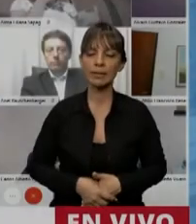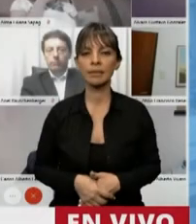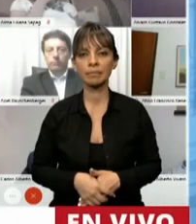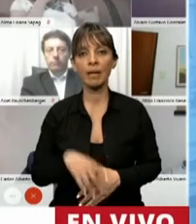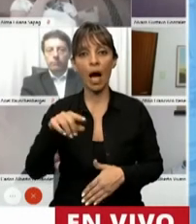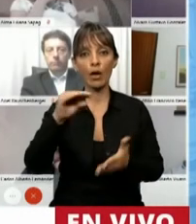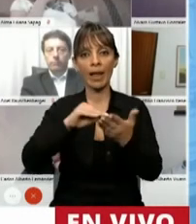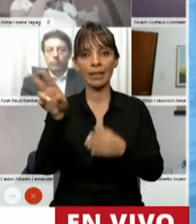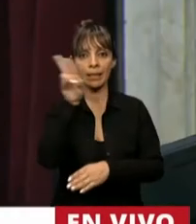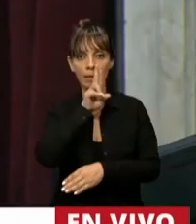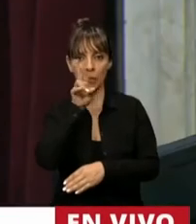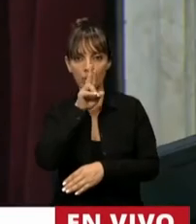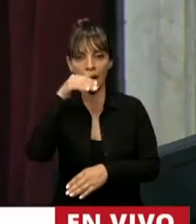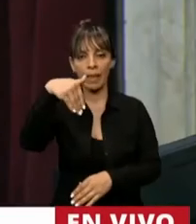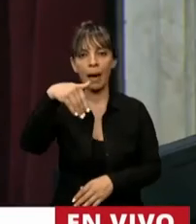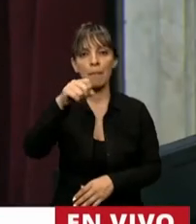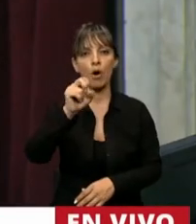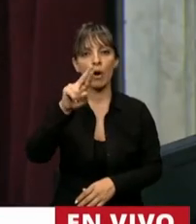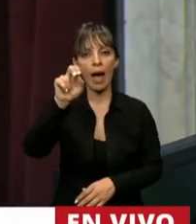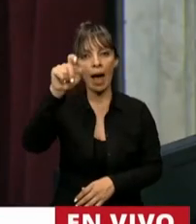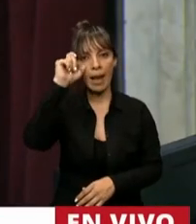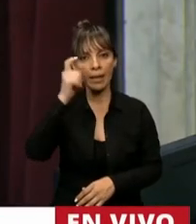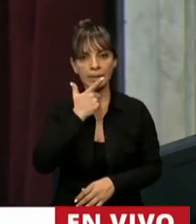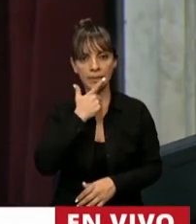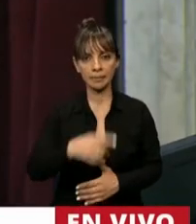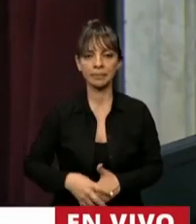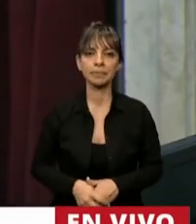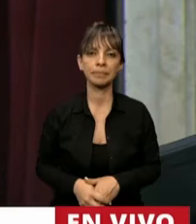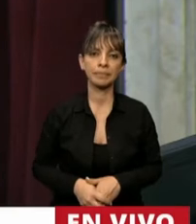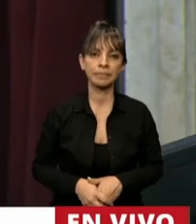Tiene la palabra la diputada Flavia Morales.